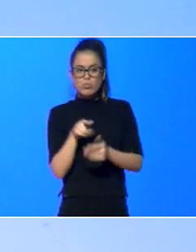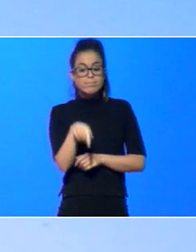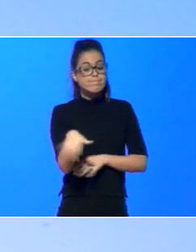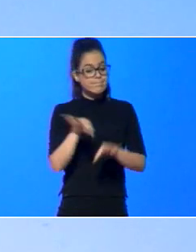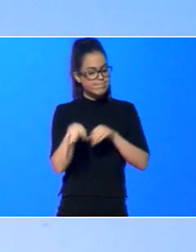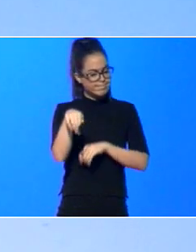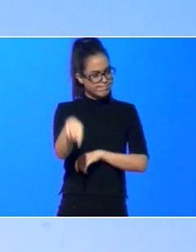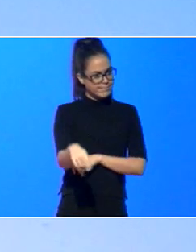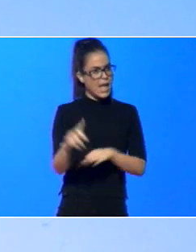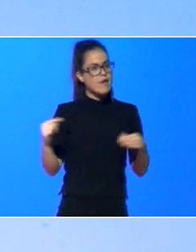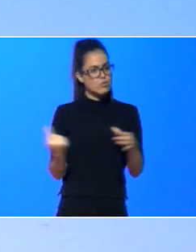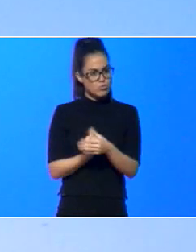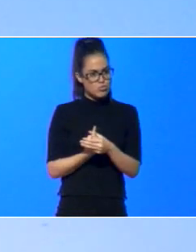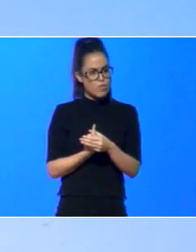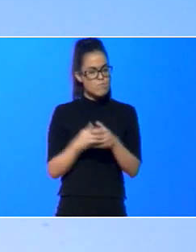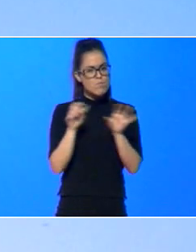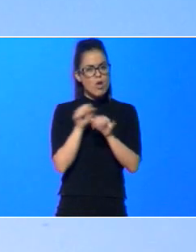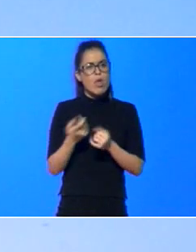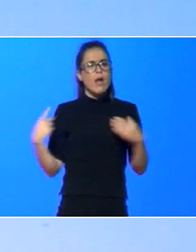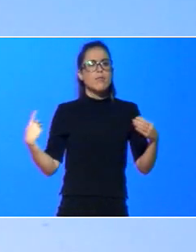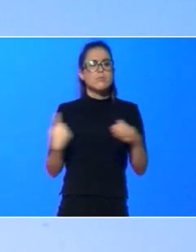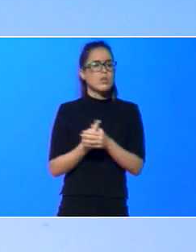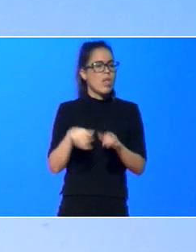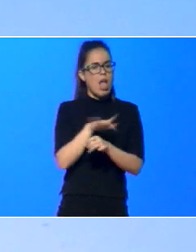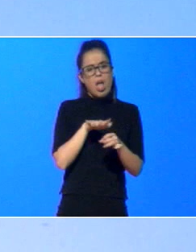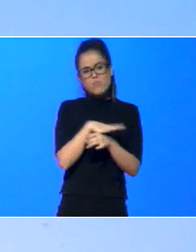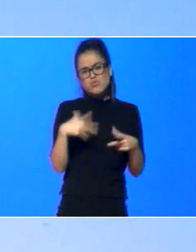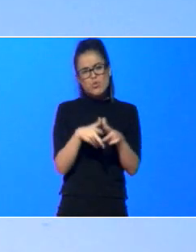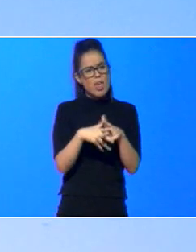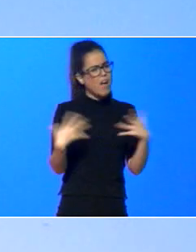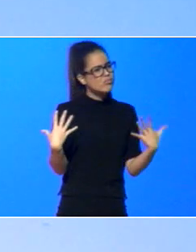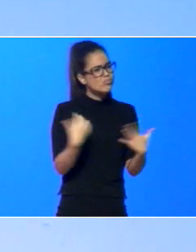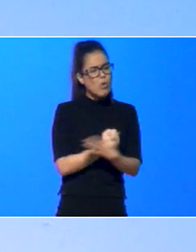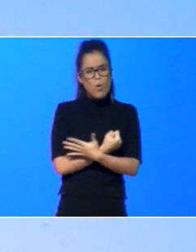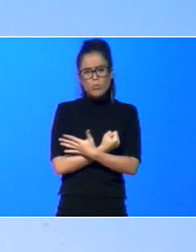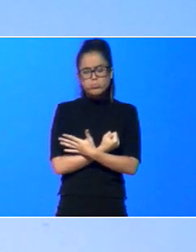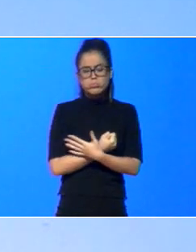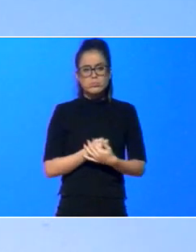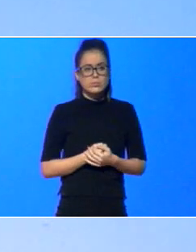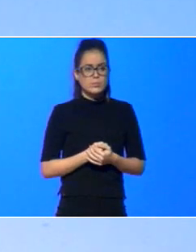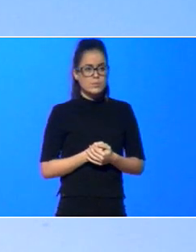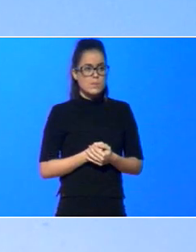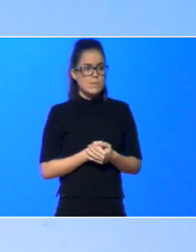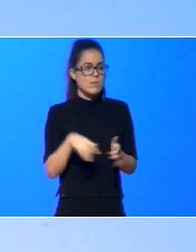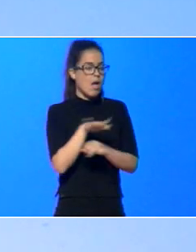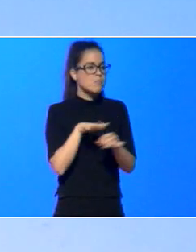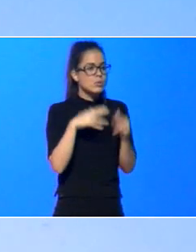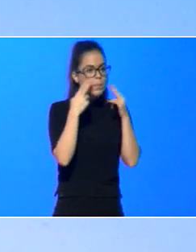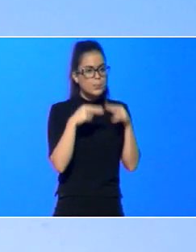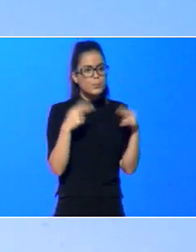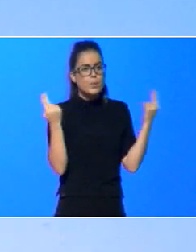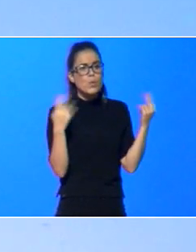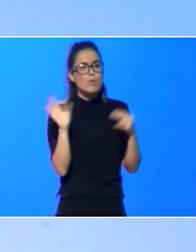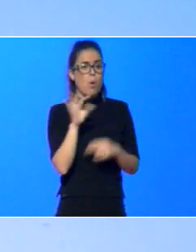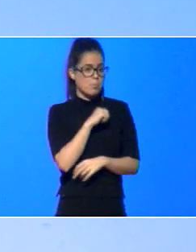opta por un modelo de inclusión en todo en todo ámbito social tanto en el ámbito público como en el